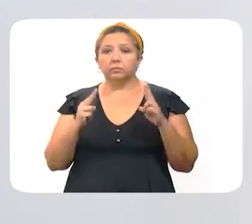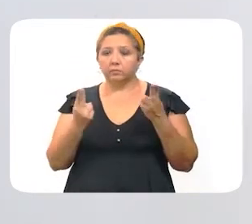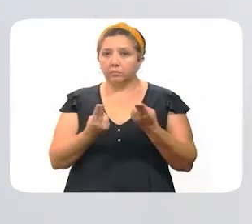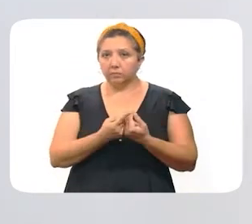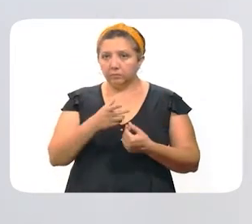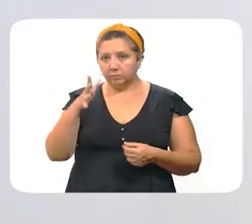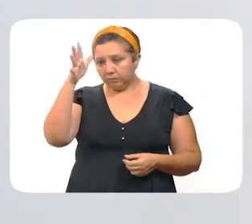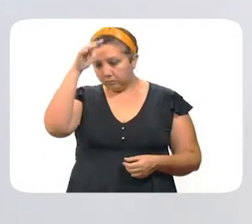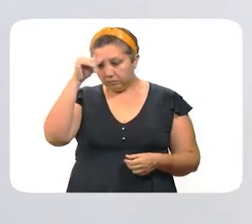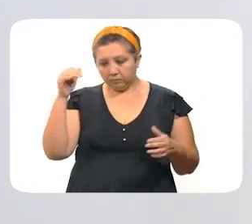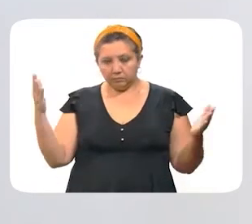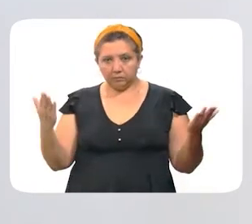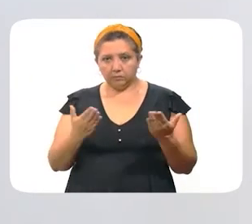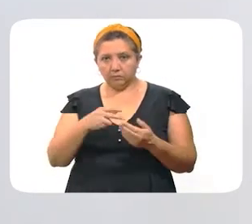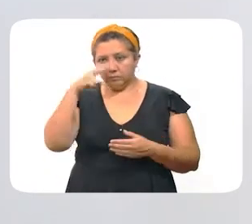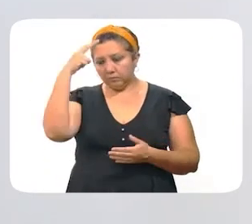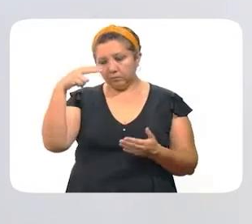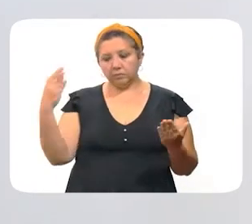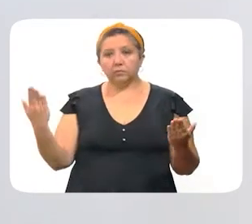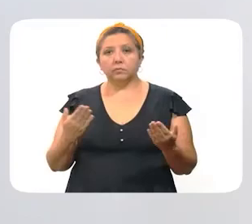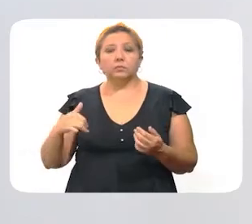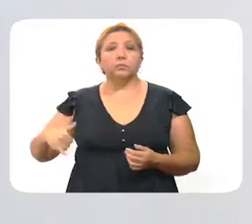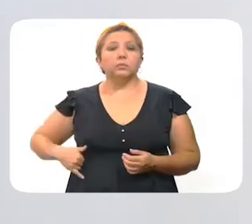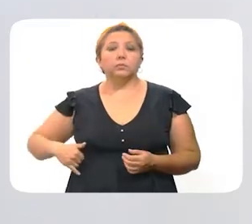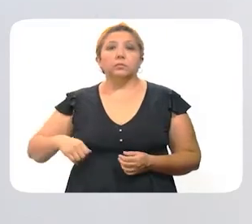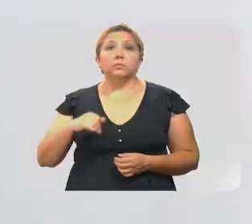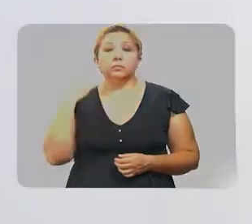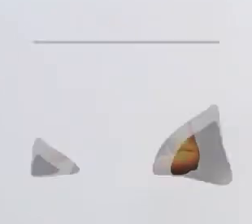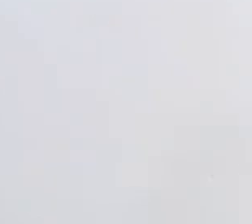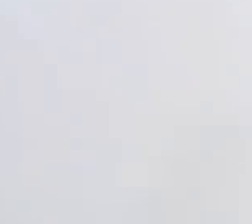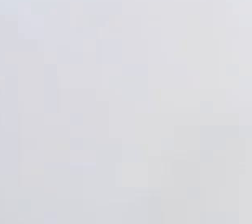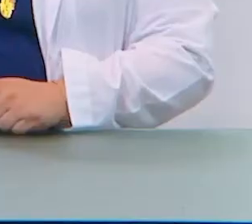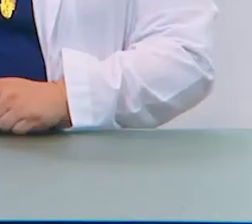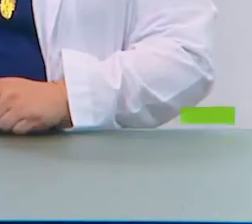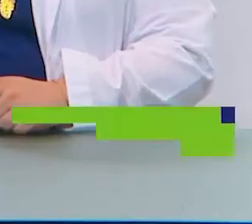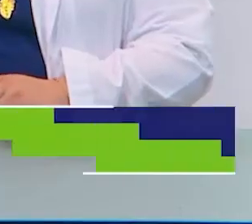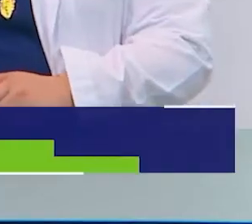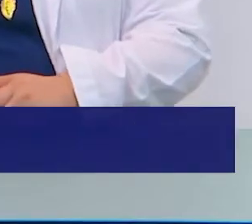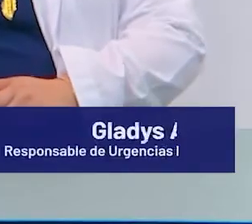fechas de presentación con el semáforo quincenal del Gobierno federal. Ese es el